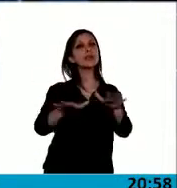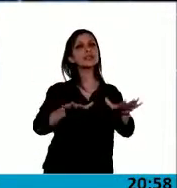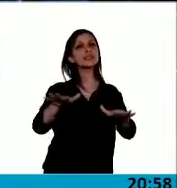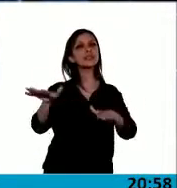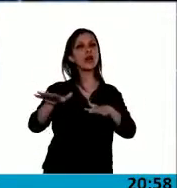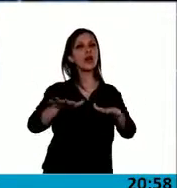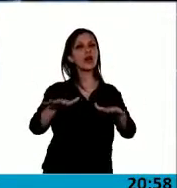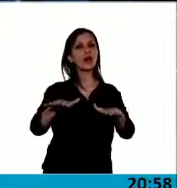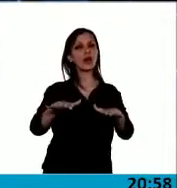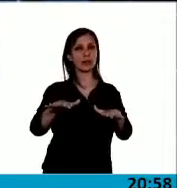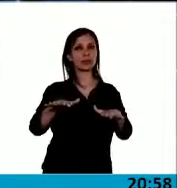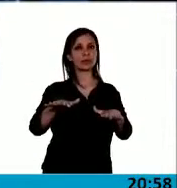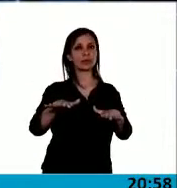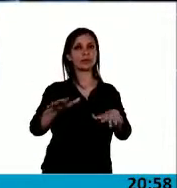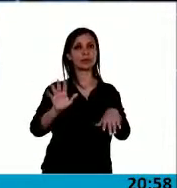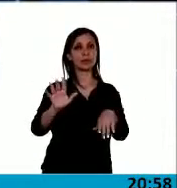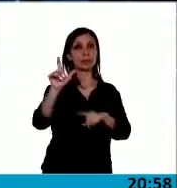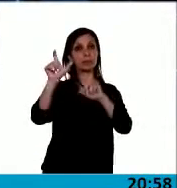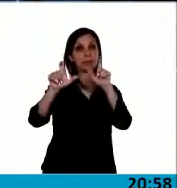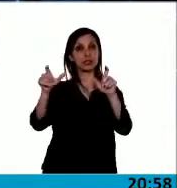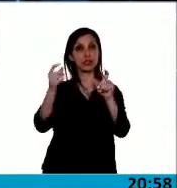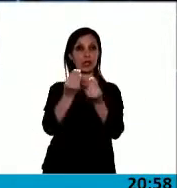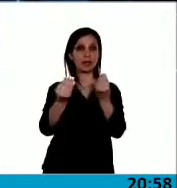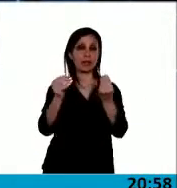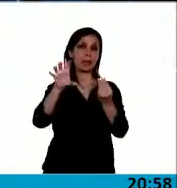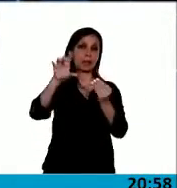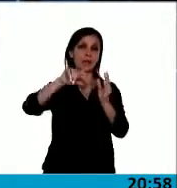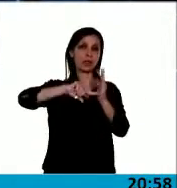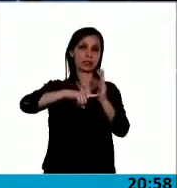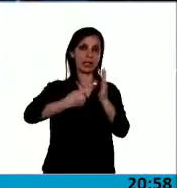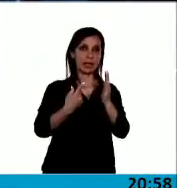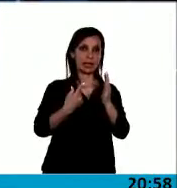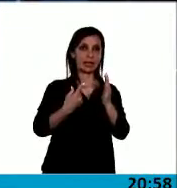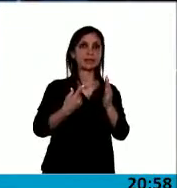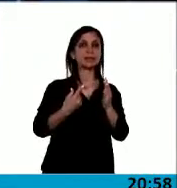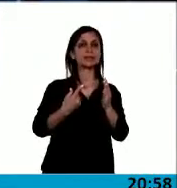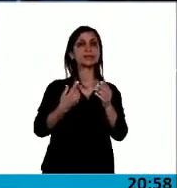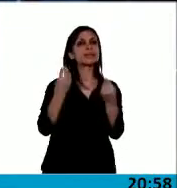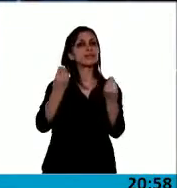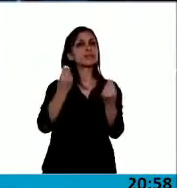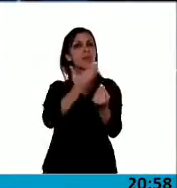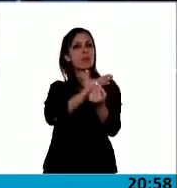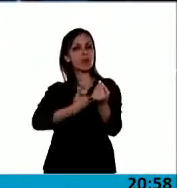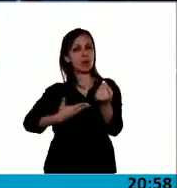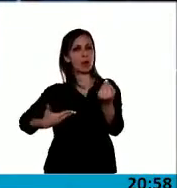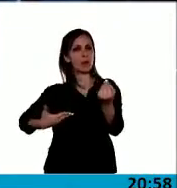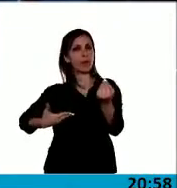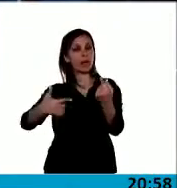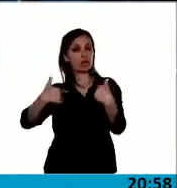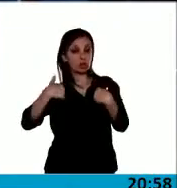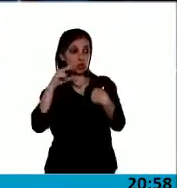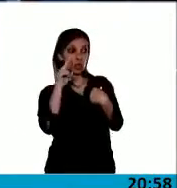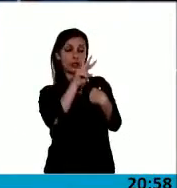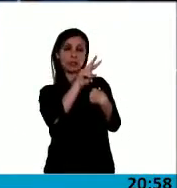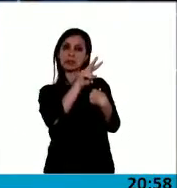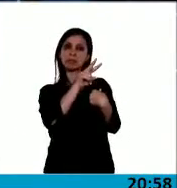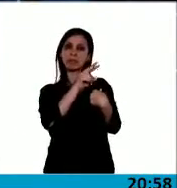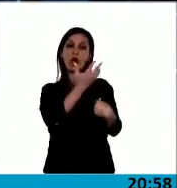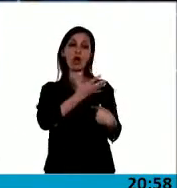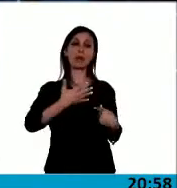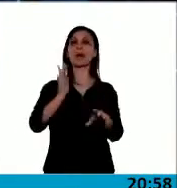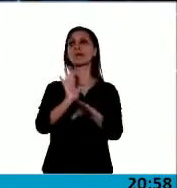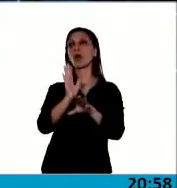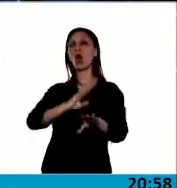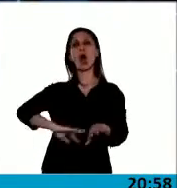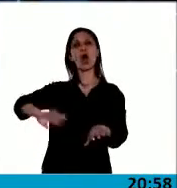están atravesando los vecinos de la provincia de Buenos Aires, frente a un gobierno que, de mi perspectiva, se hace el enojado o, en muchos